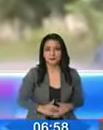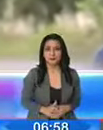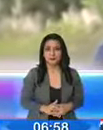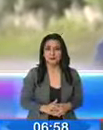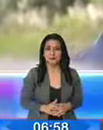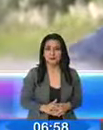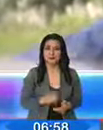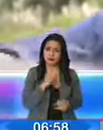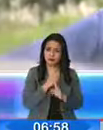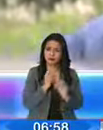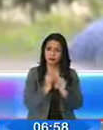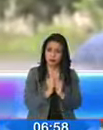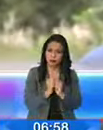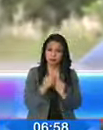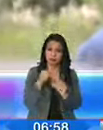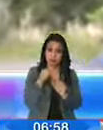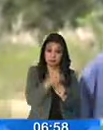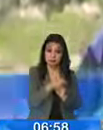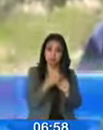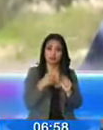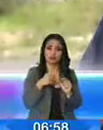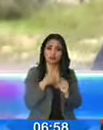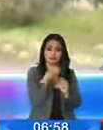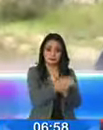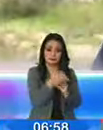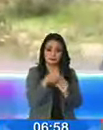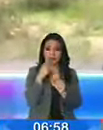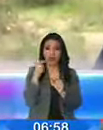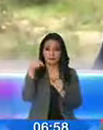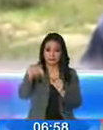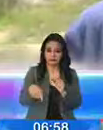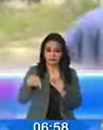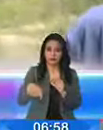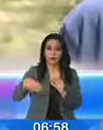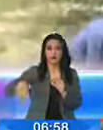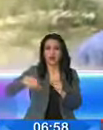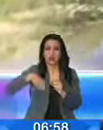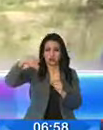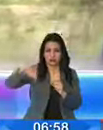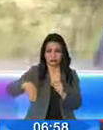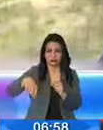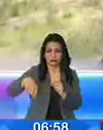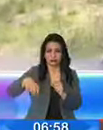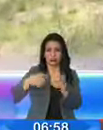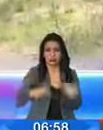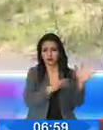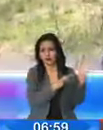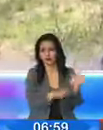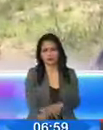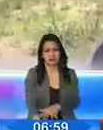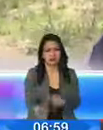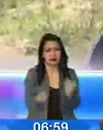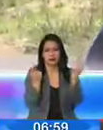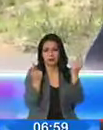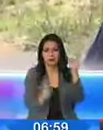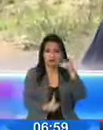pero yo estaba más acá. Él estaba en un hueco y ya se nos derrumbó de una y no hubo